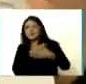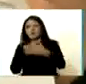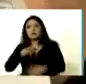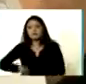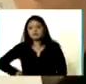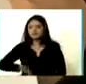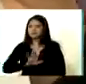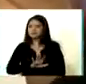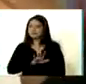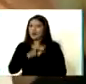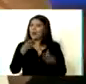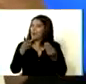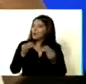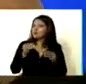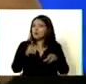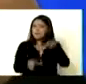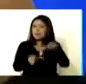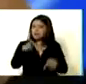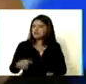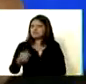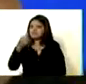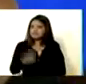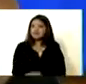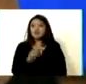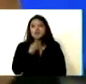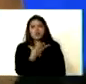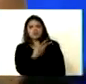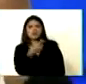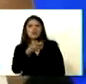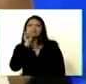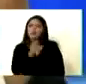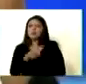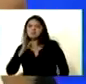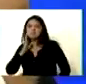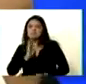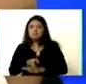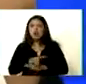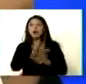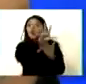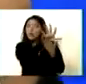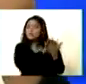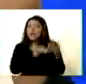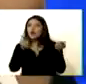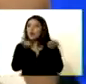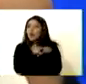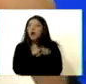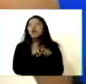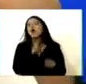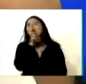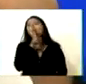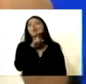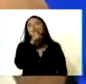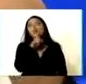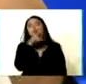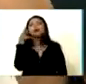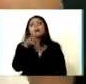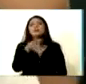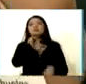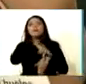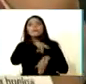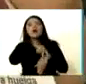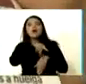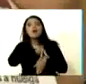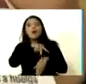muchos factores reaccionarios, radicales, han dicho de que no, que sí que enjuiciar, han copiado el modelo de Honduras con Zelaya, de lo que ocurrió en Paraguay